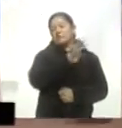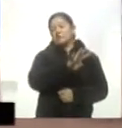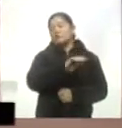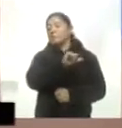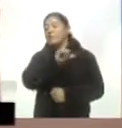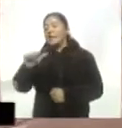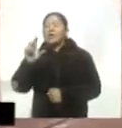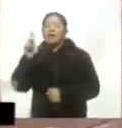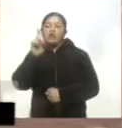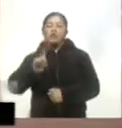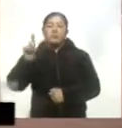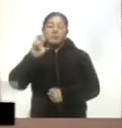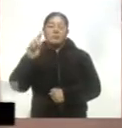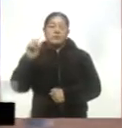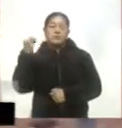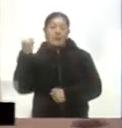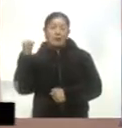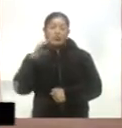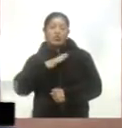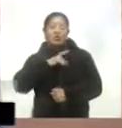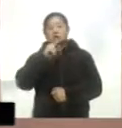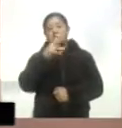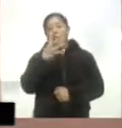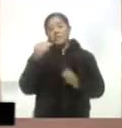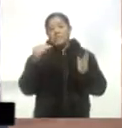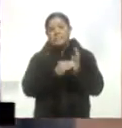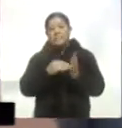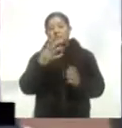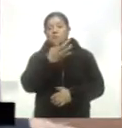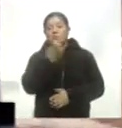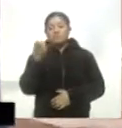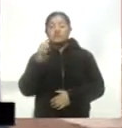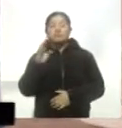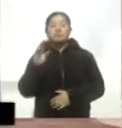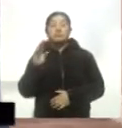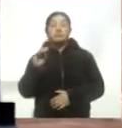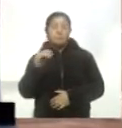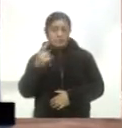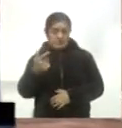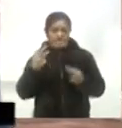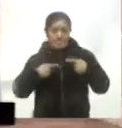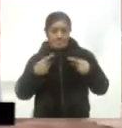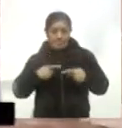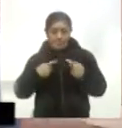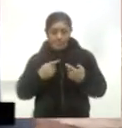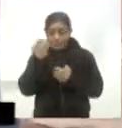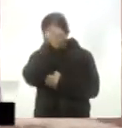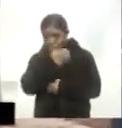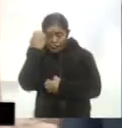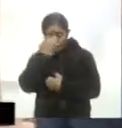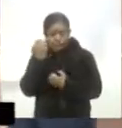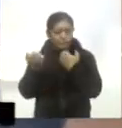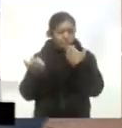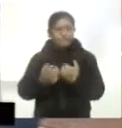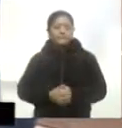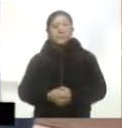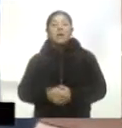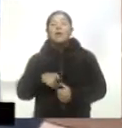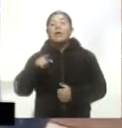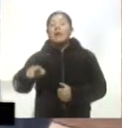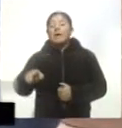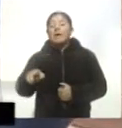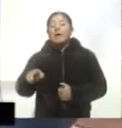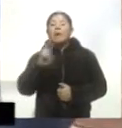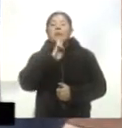el domingo 30 de agosto, se registraron 84.947 concursantes. La universidad señaló que los resultados del examen del concurso de